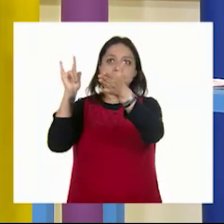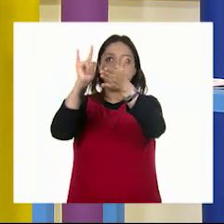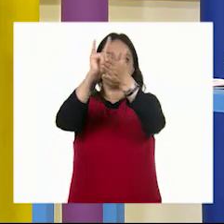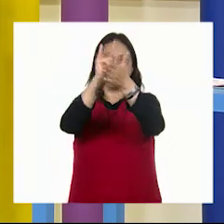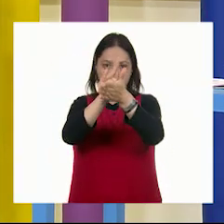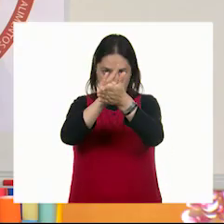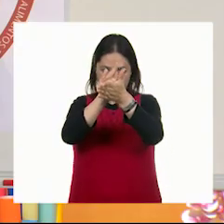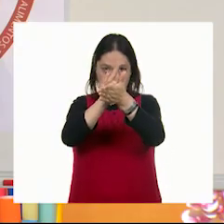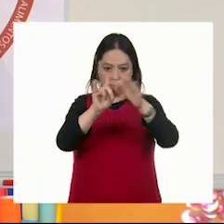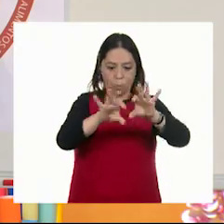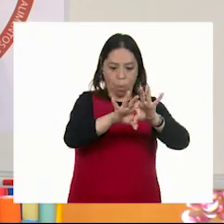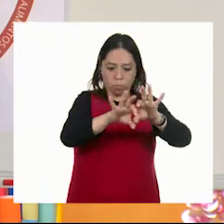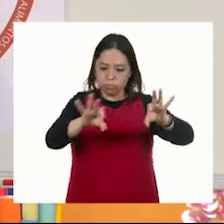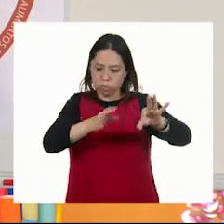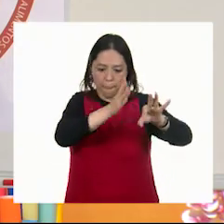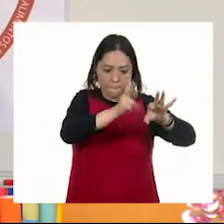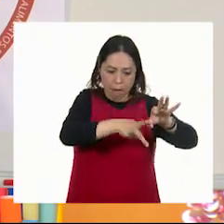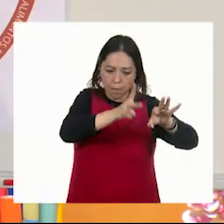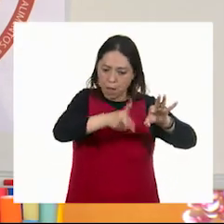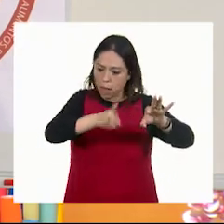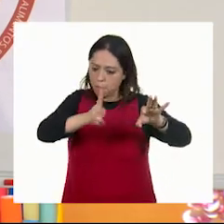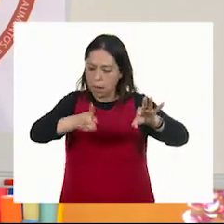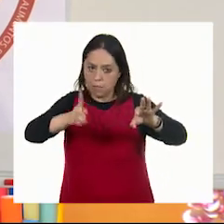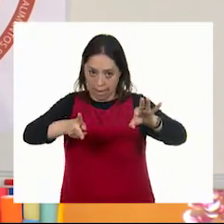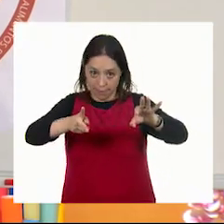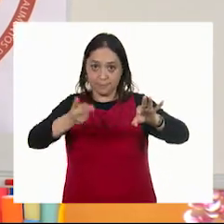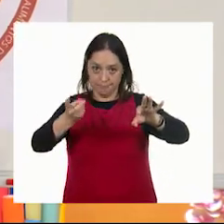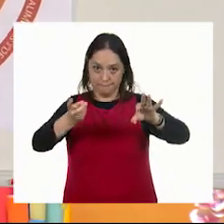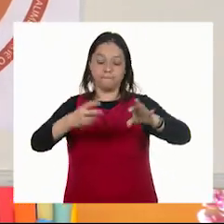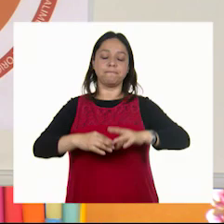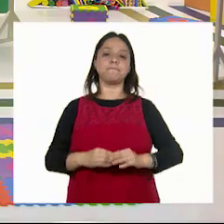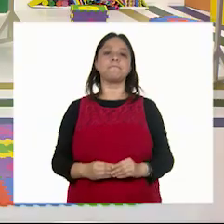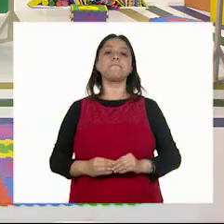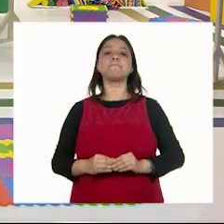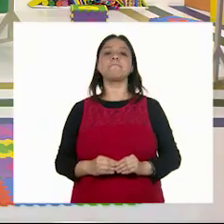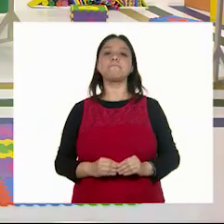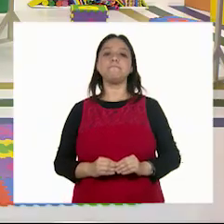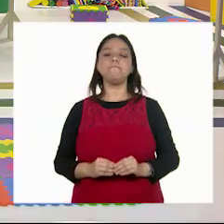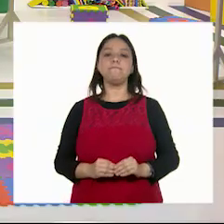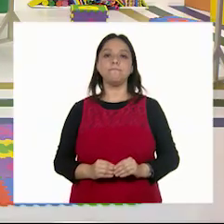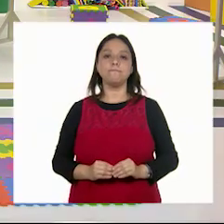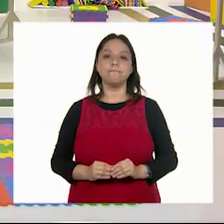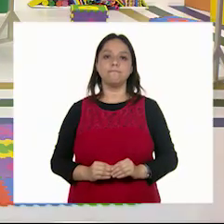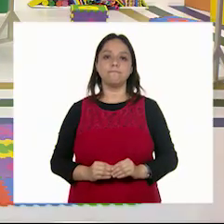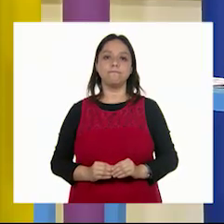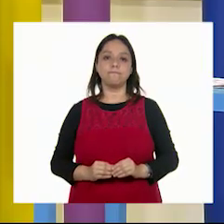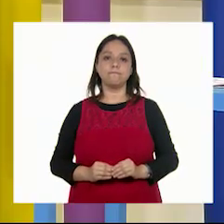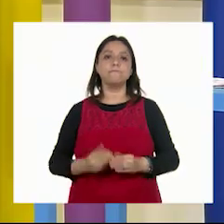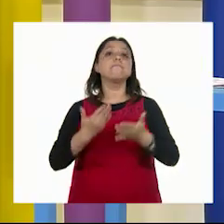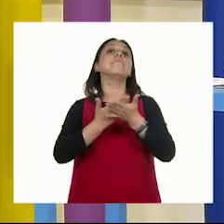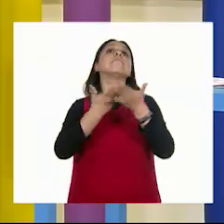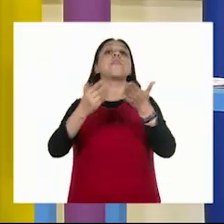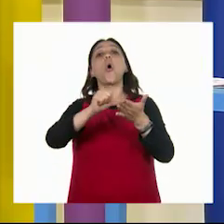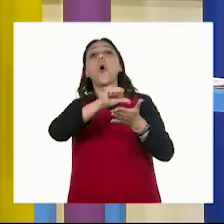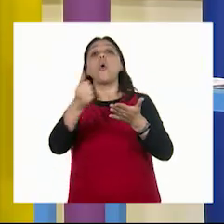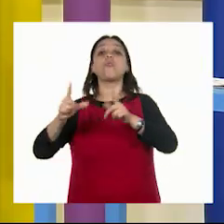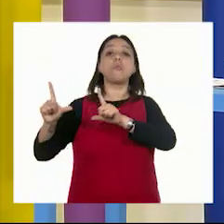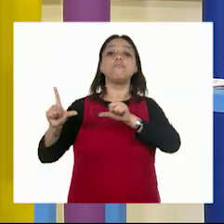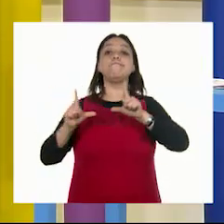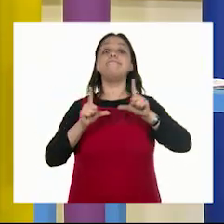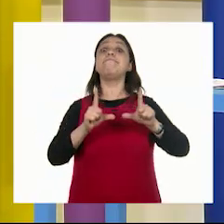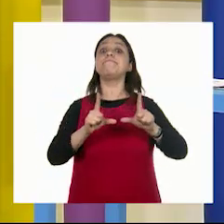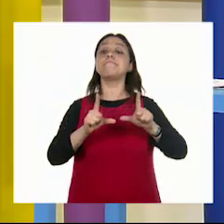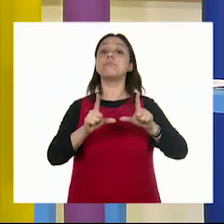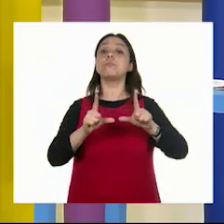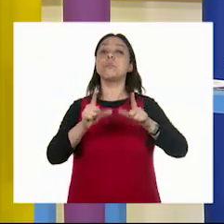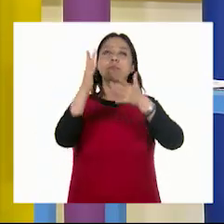pepino. Lo vamos a pegar aquí en las verduras. Listo. Bien. ¿Cuál es el siguiente alimento que podemos